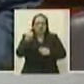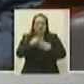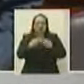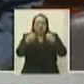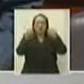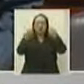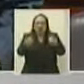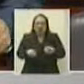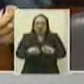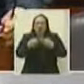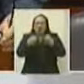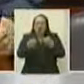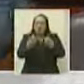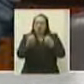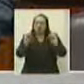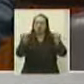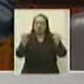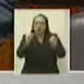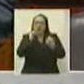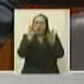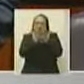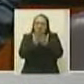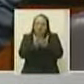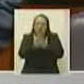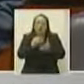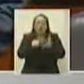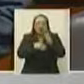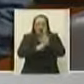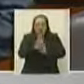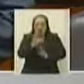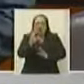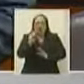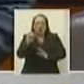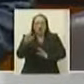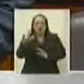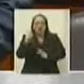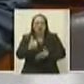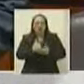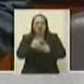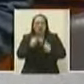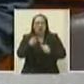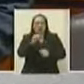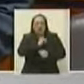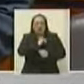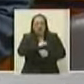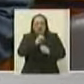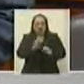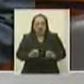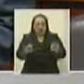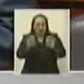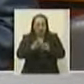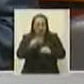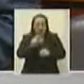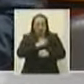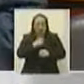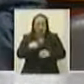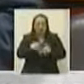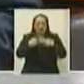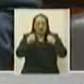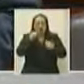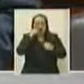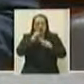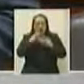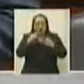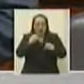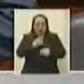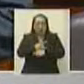le dé la oportunidad a muchos jóvenes que pueden servir a esta institución tan importante del Estado, que lucha día a día